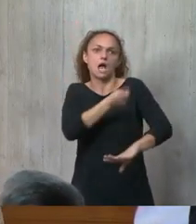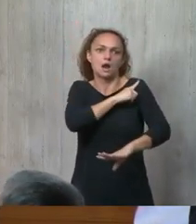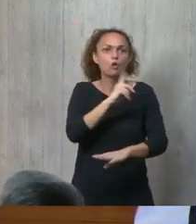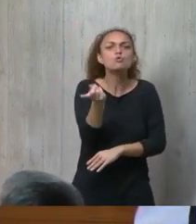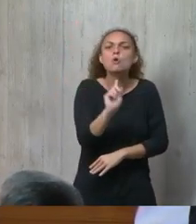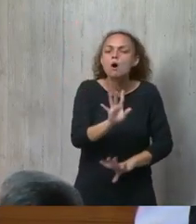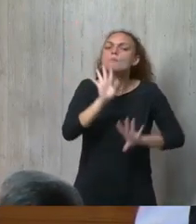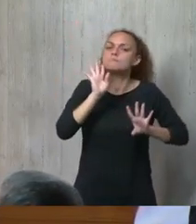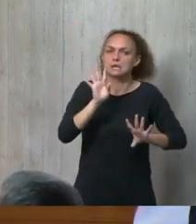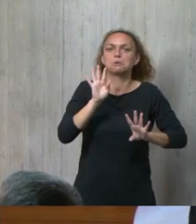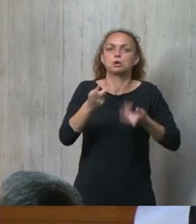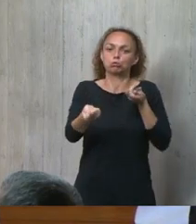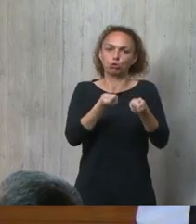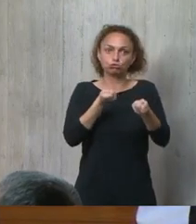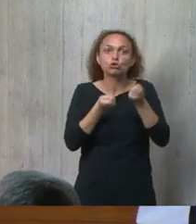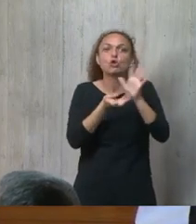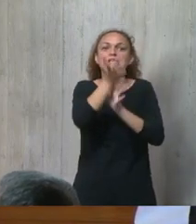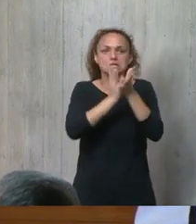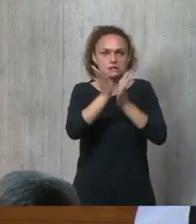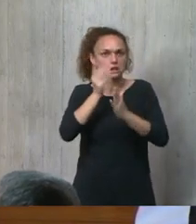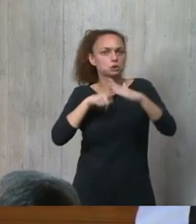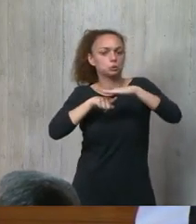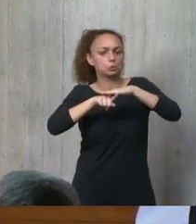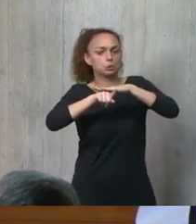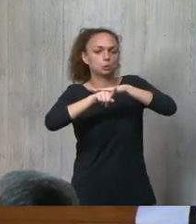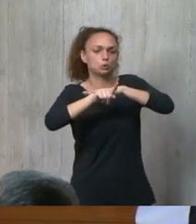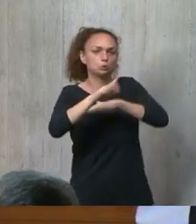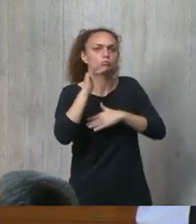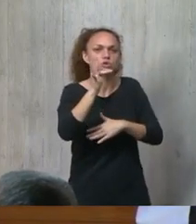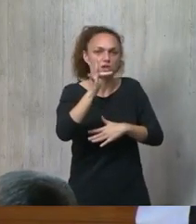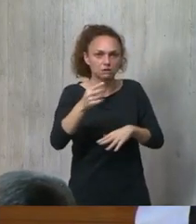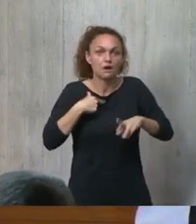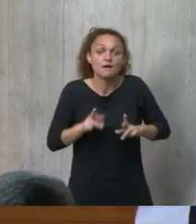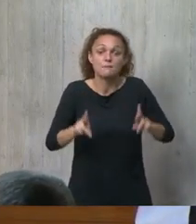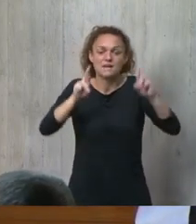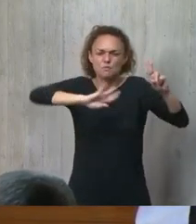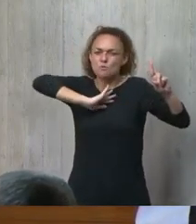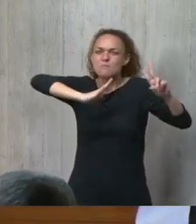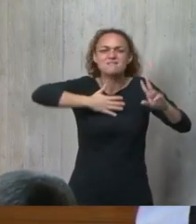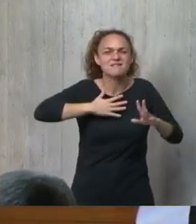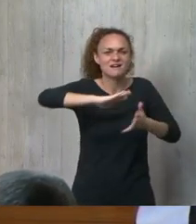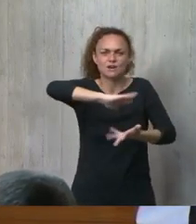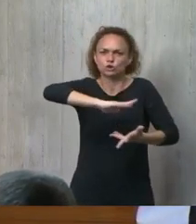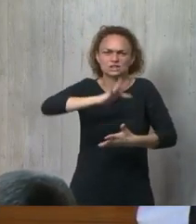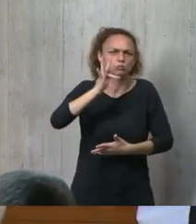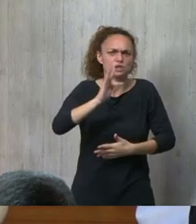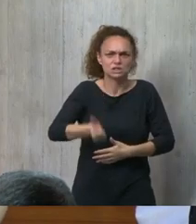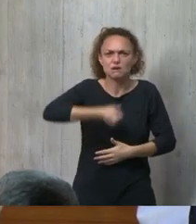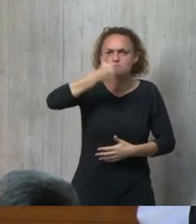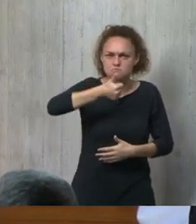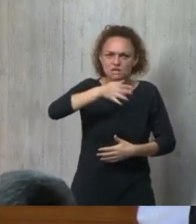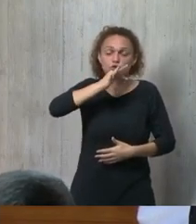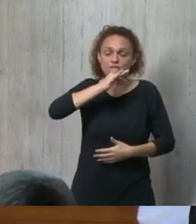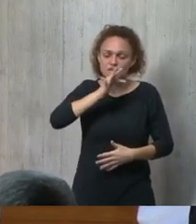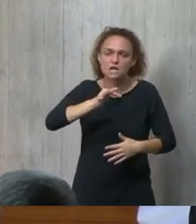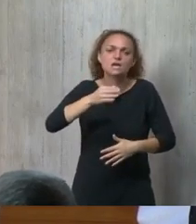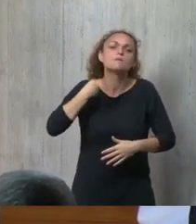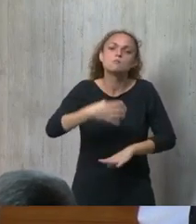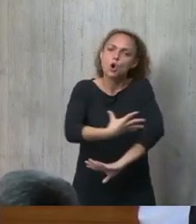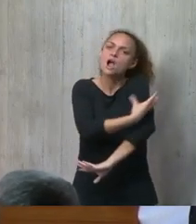Probablemente mañana esperamos dar mejores noticias aún, y vamos a seguir, como les digo, desde el Cabildo Insular muy pendientes en las